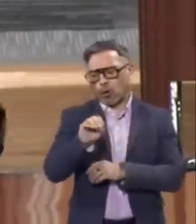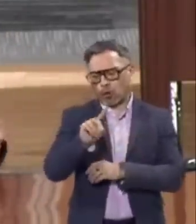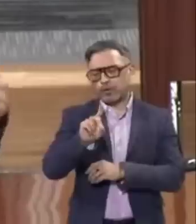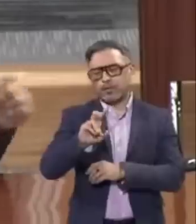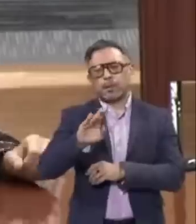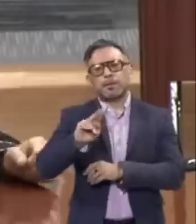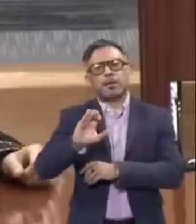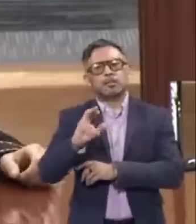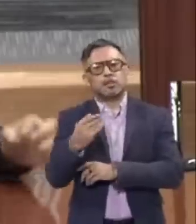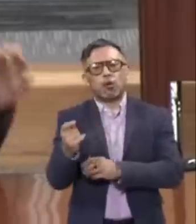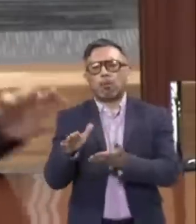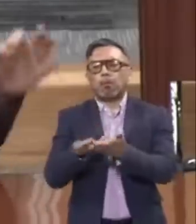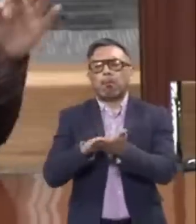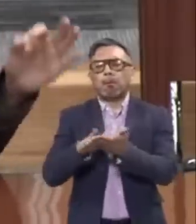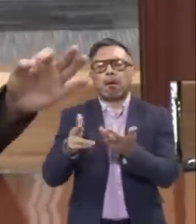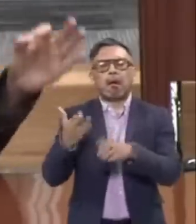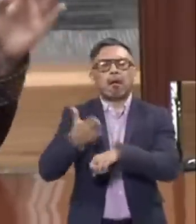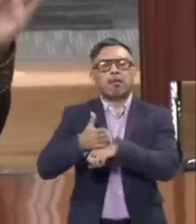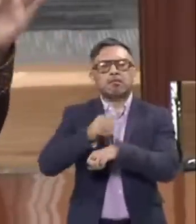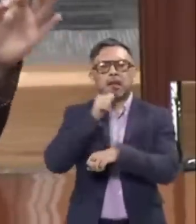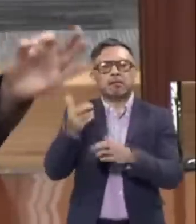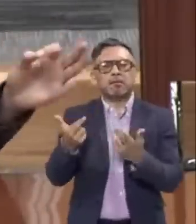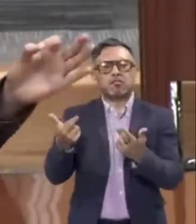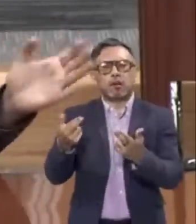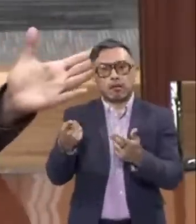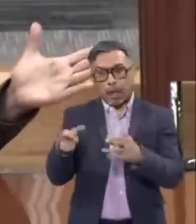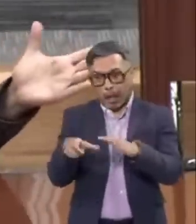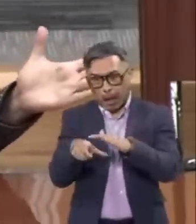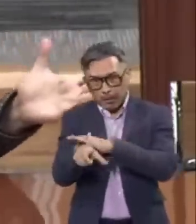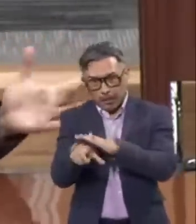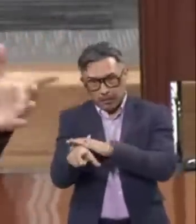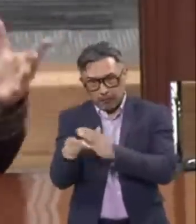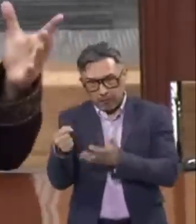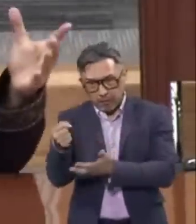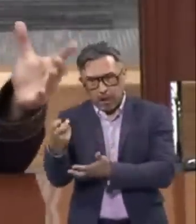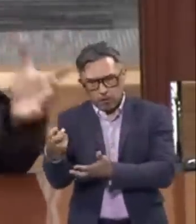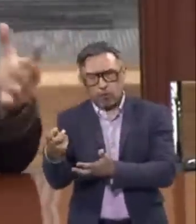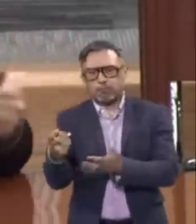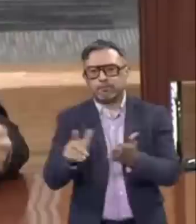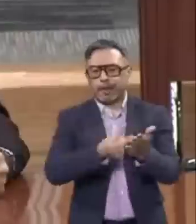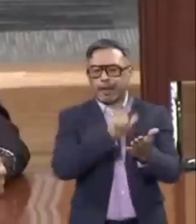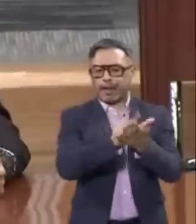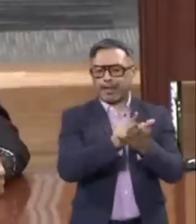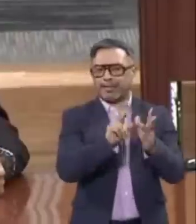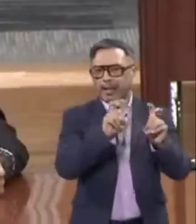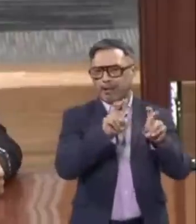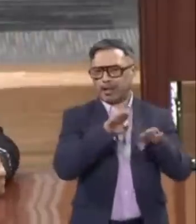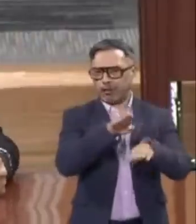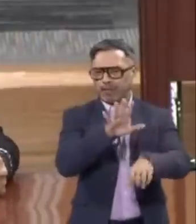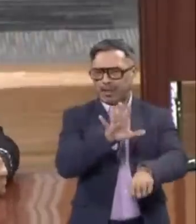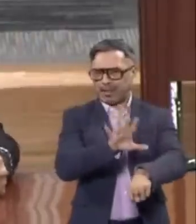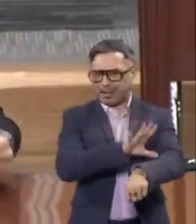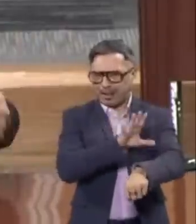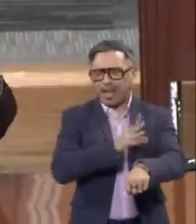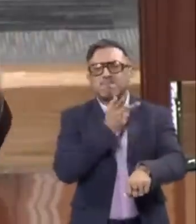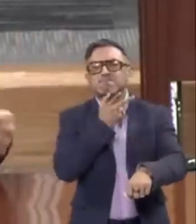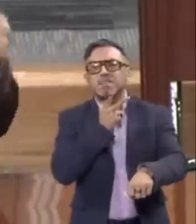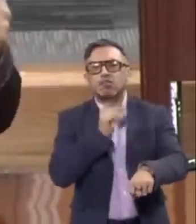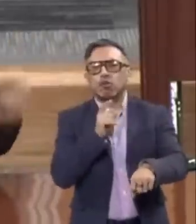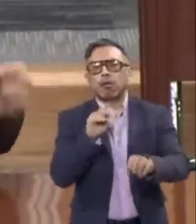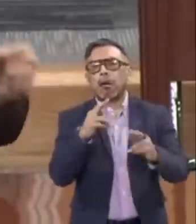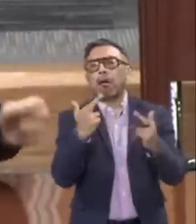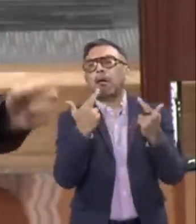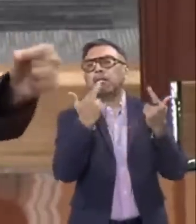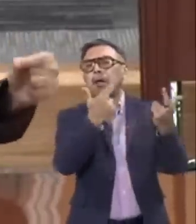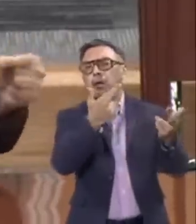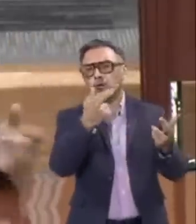haberlos recibido. Con estos sobornos se consumó la reforma energética y entregaron el petróleo de México. Sobornos